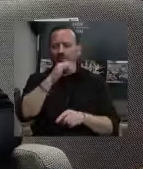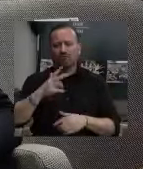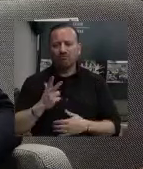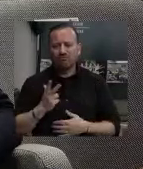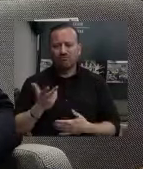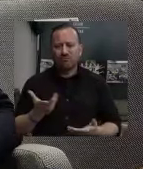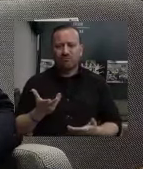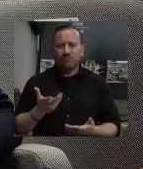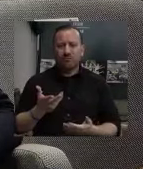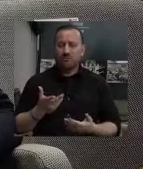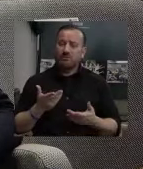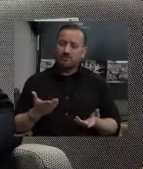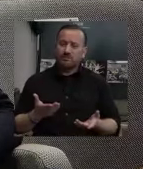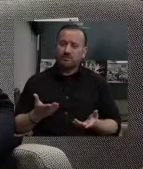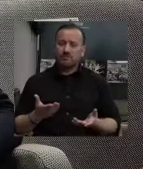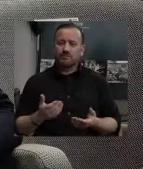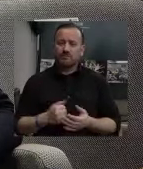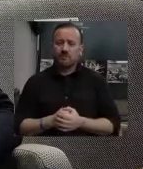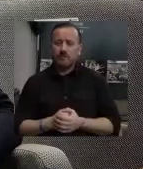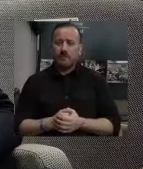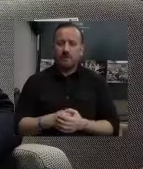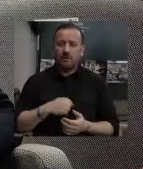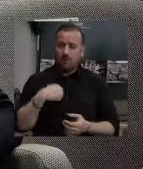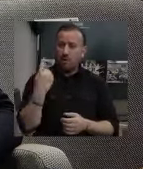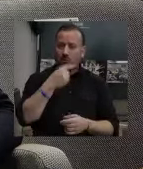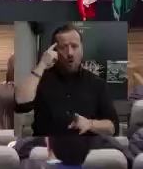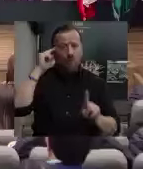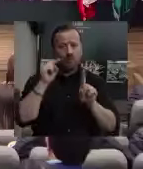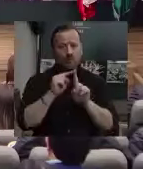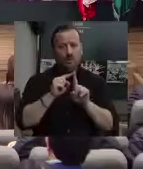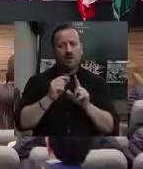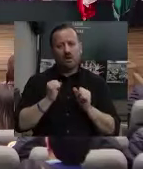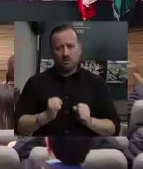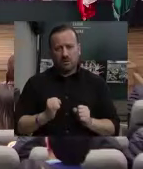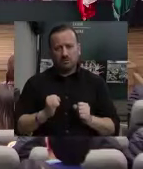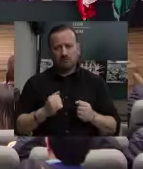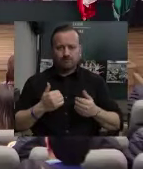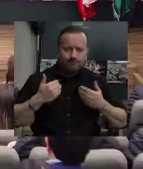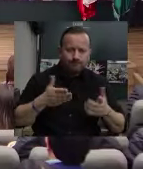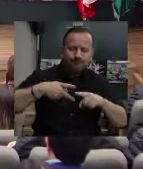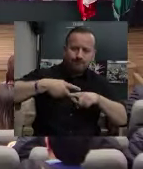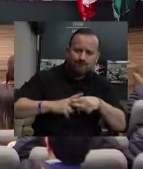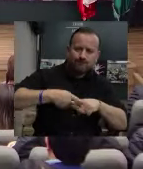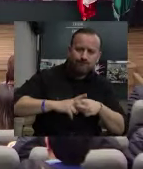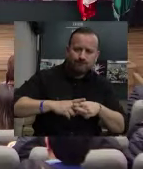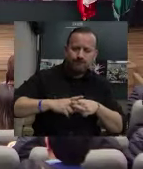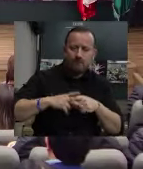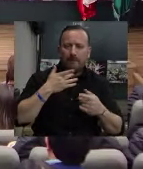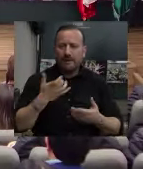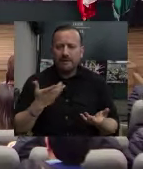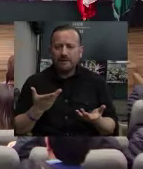lo tanto Nuestro objetivo es poder dotar de herramientas para